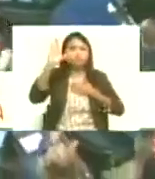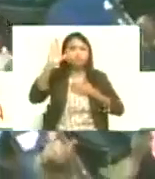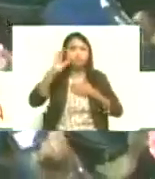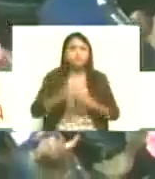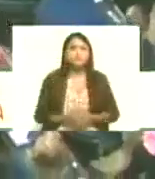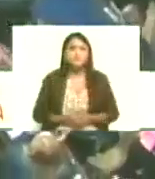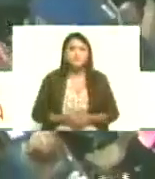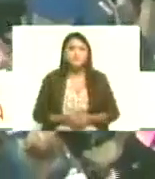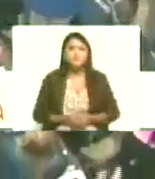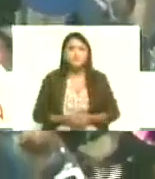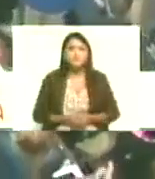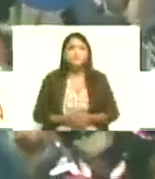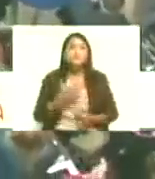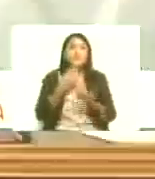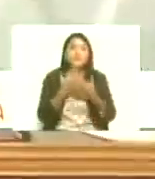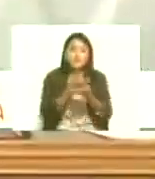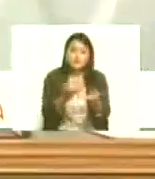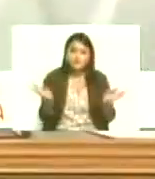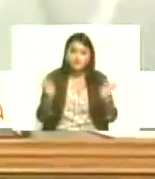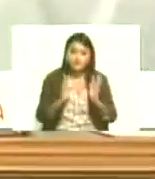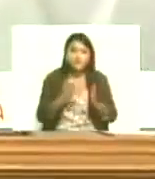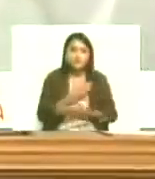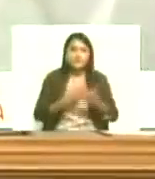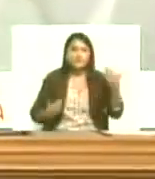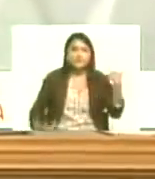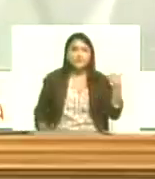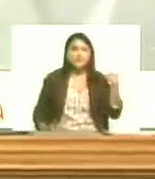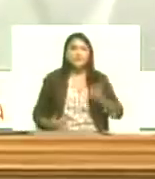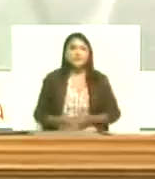hijos. Gracias, señor presidente.